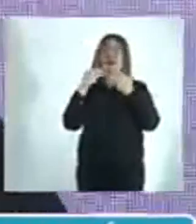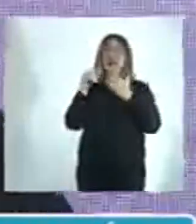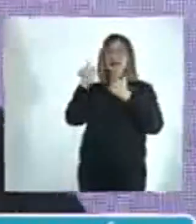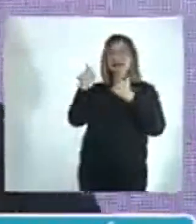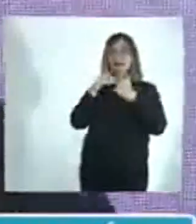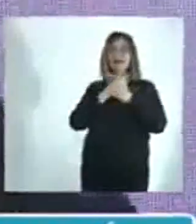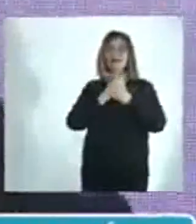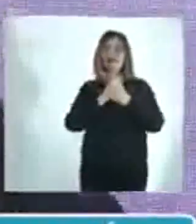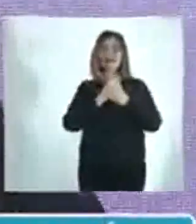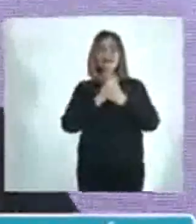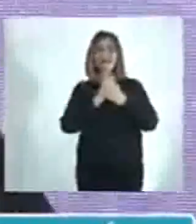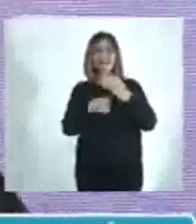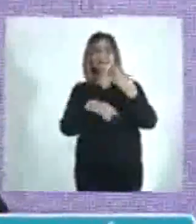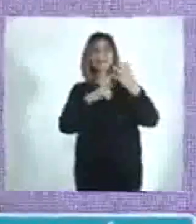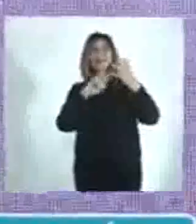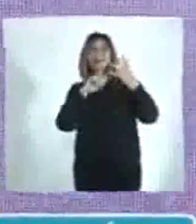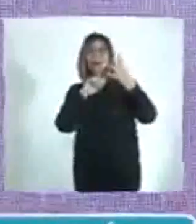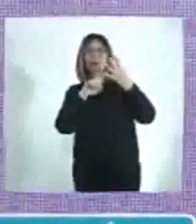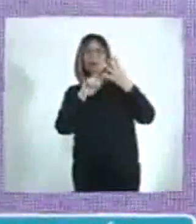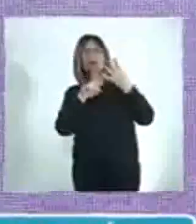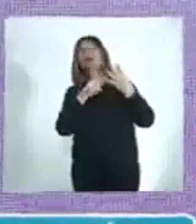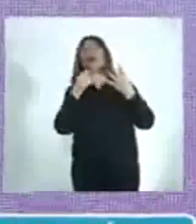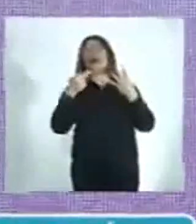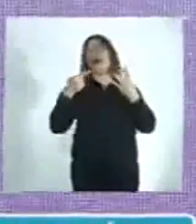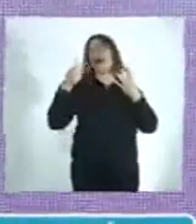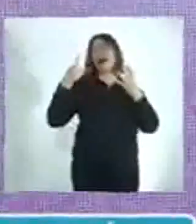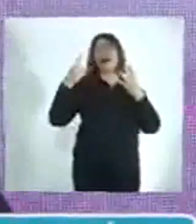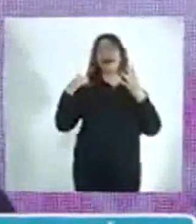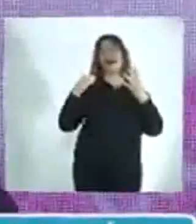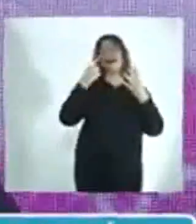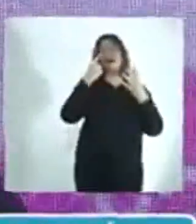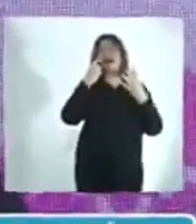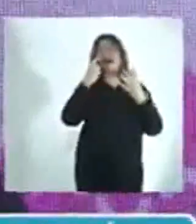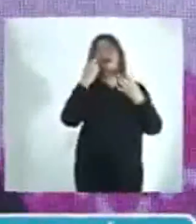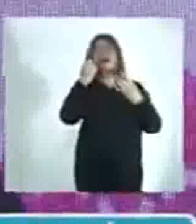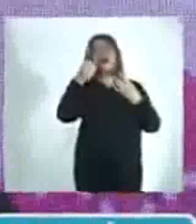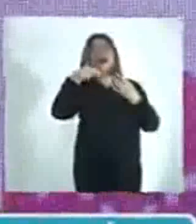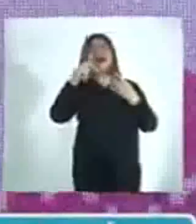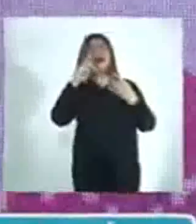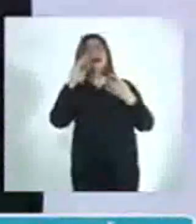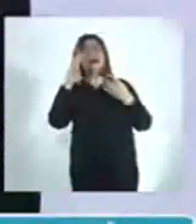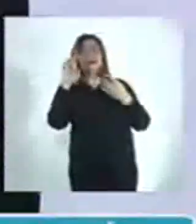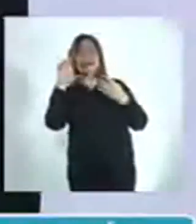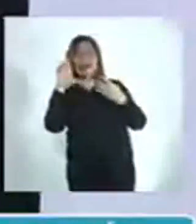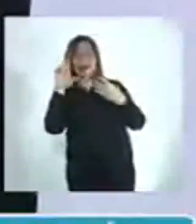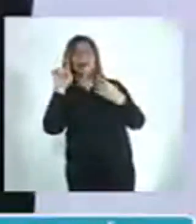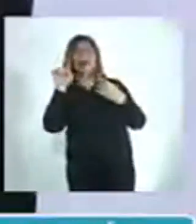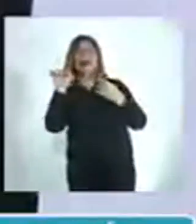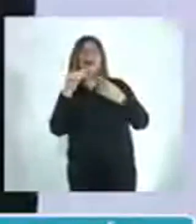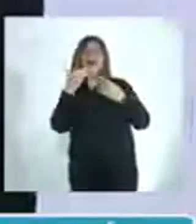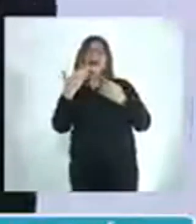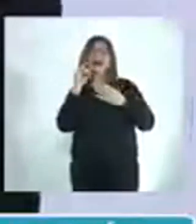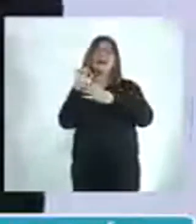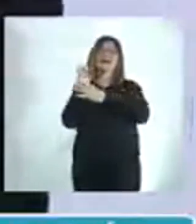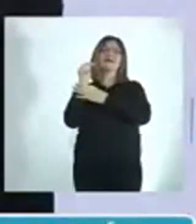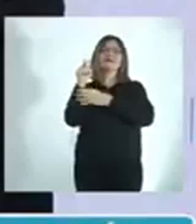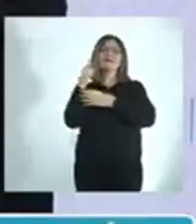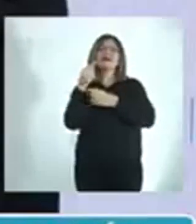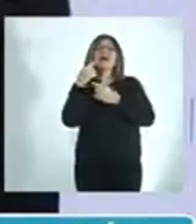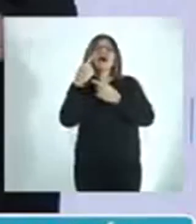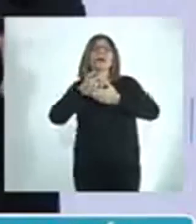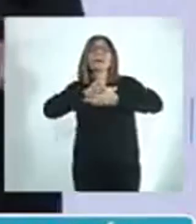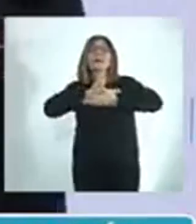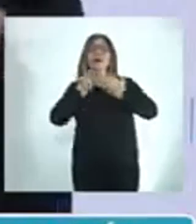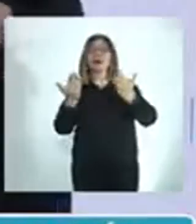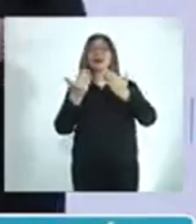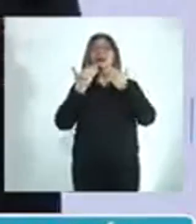dyslexia. Aníbal Gotelli, en el día de ayer, tendencia también con su disertación, que de mucha utilidad